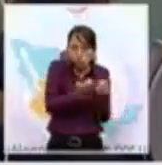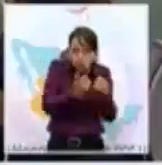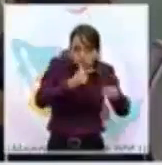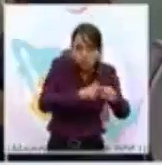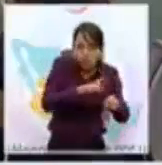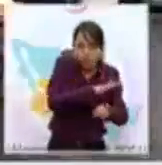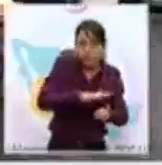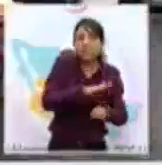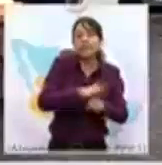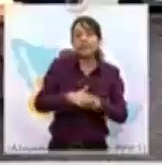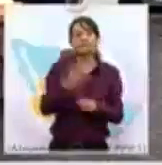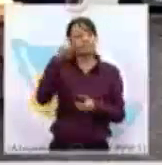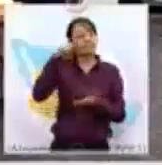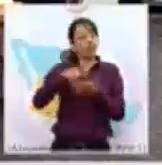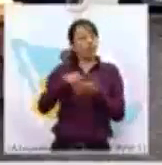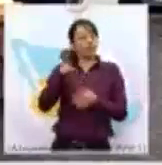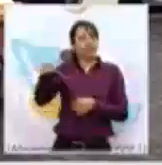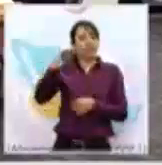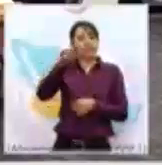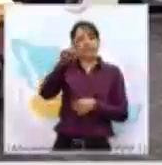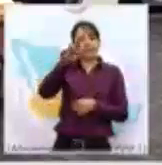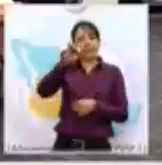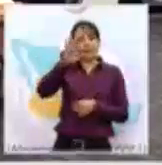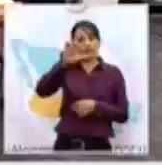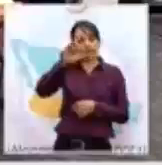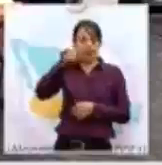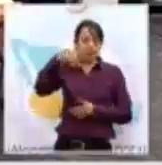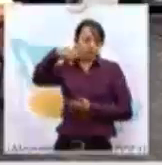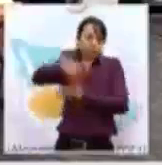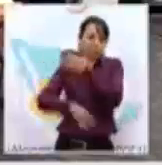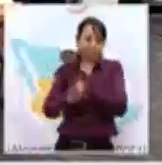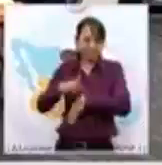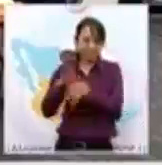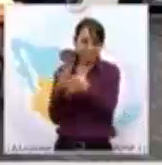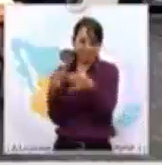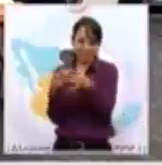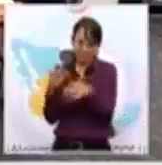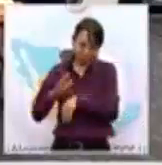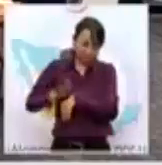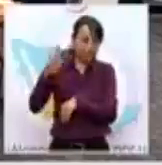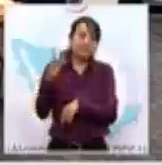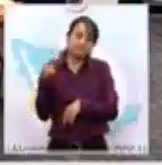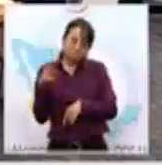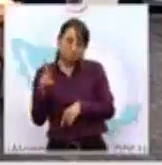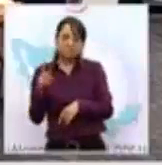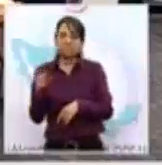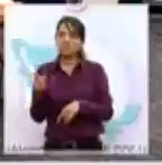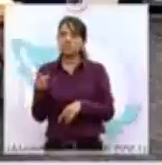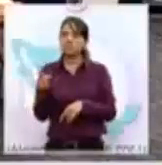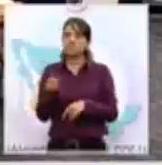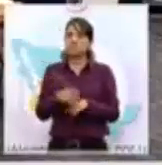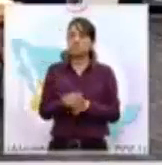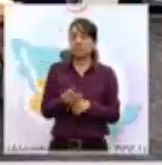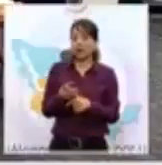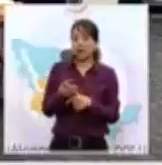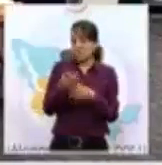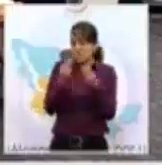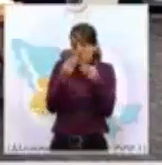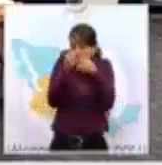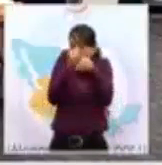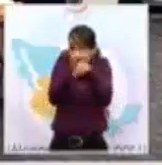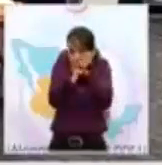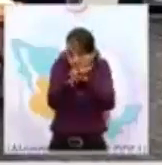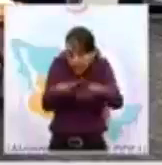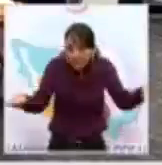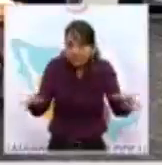seguramente Ricardo abundará sobre el punto, pero es decir, todos los datos estadísticos, que